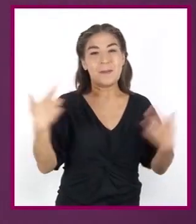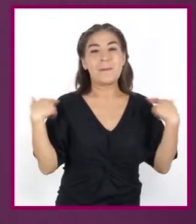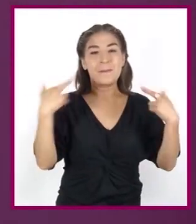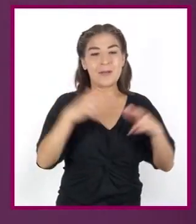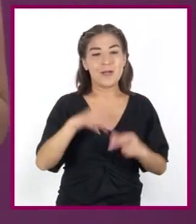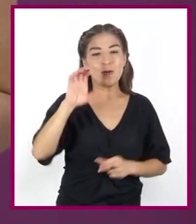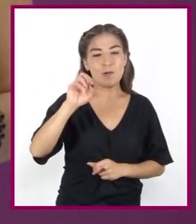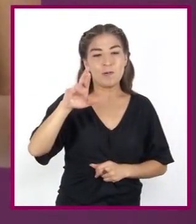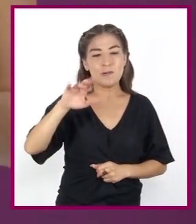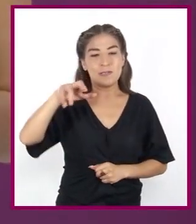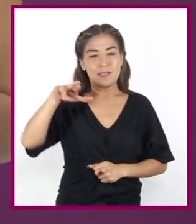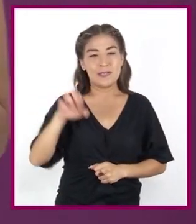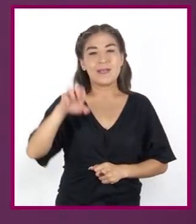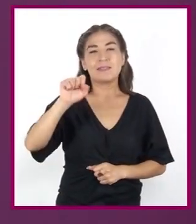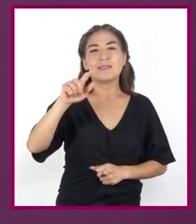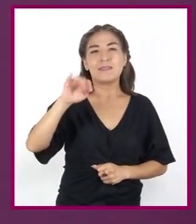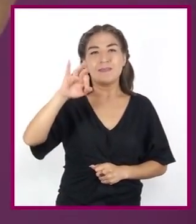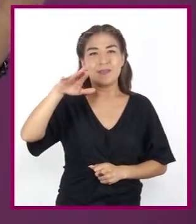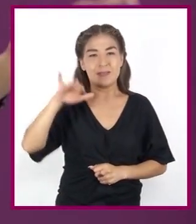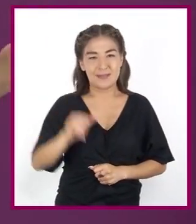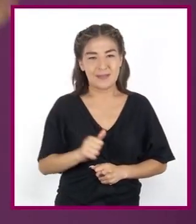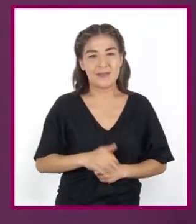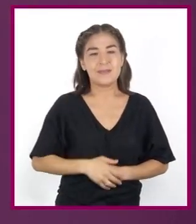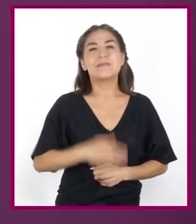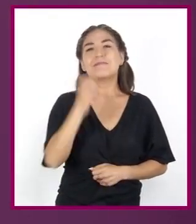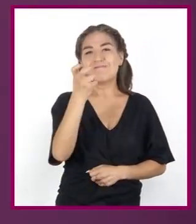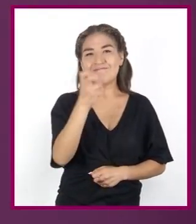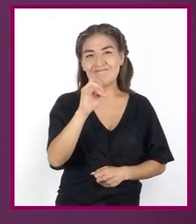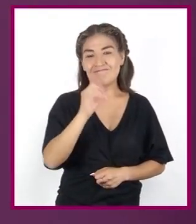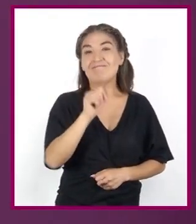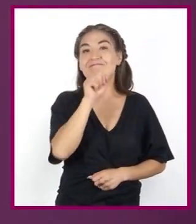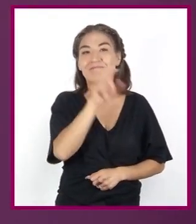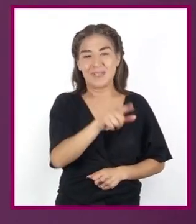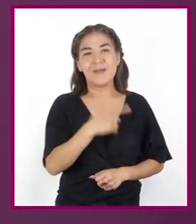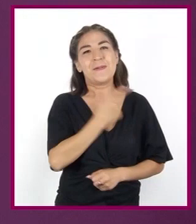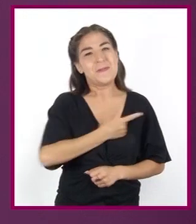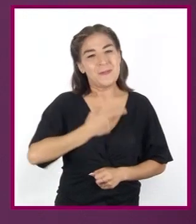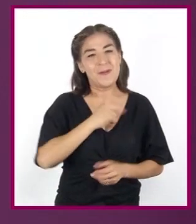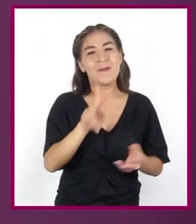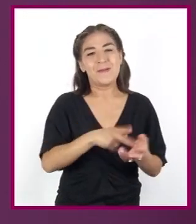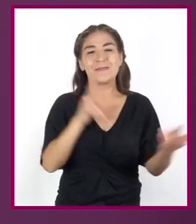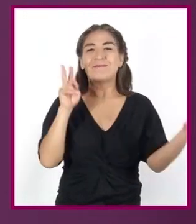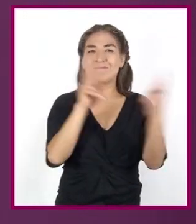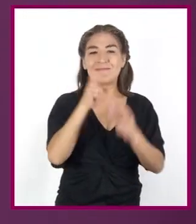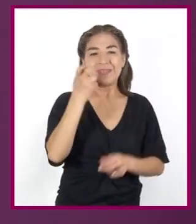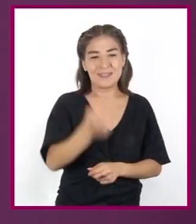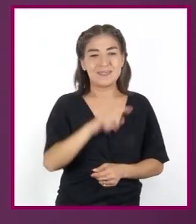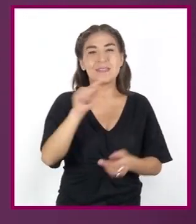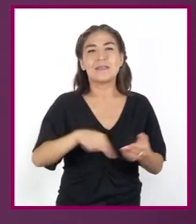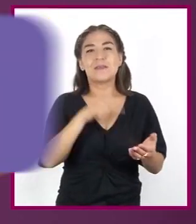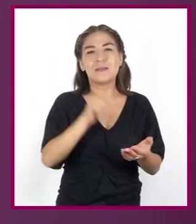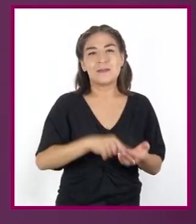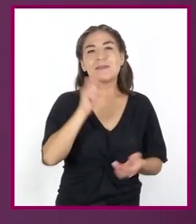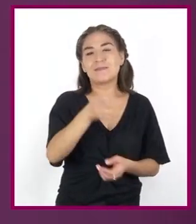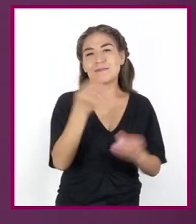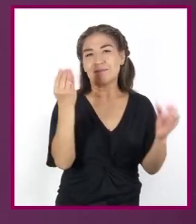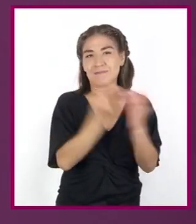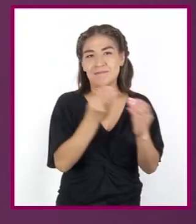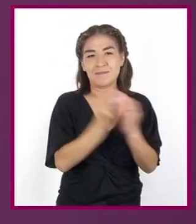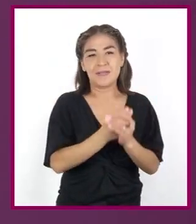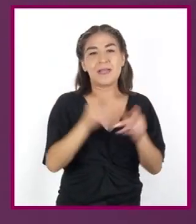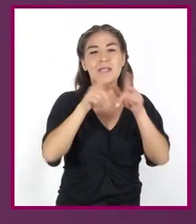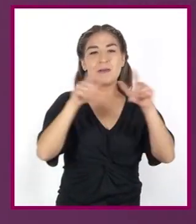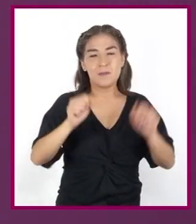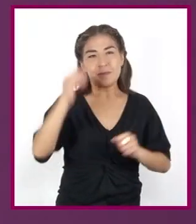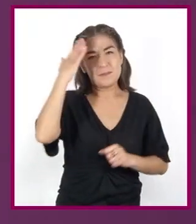profesora Corina Estefanía Flores González y efectivamente es un gusto encontrarnos por aquí de nuevo en una sesión más de